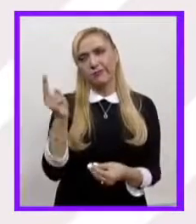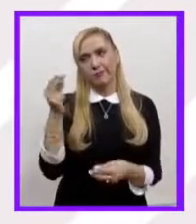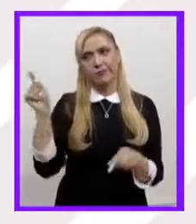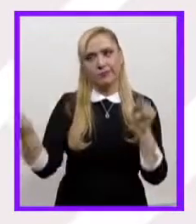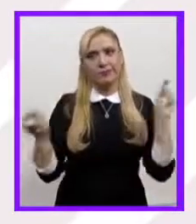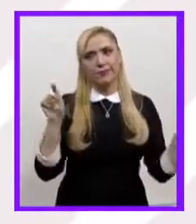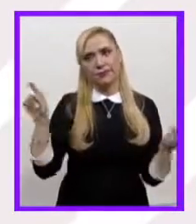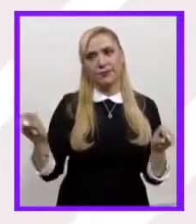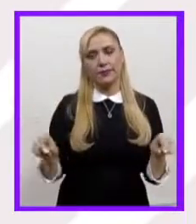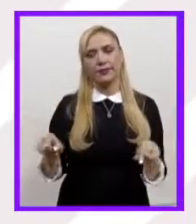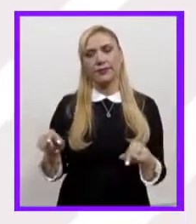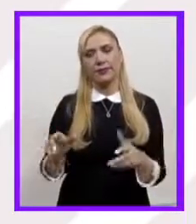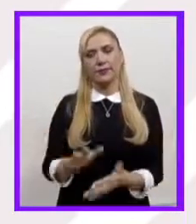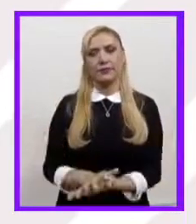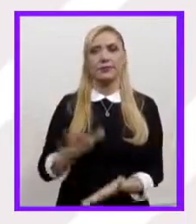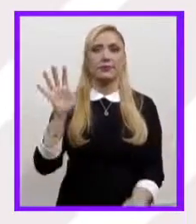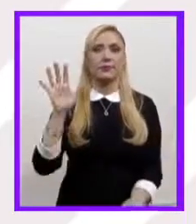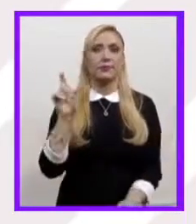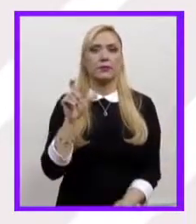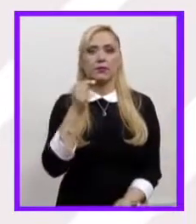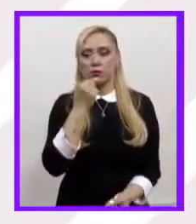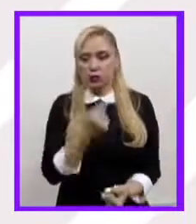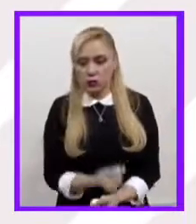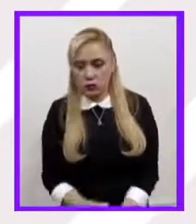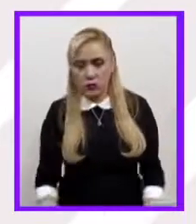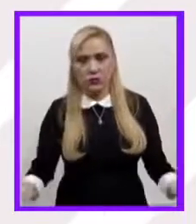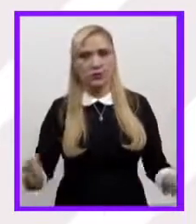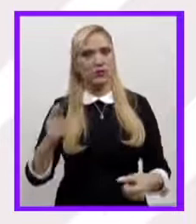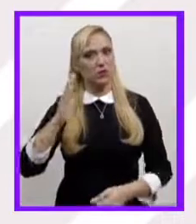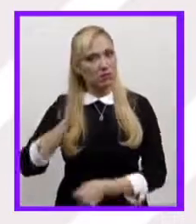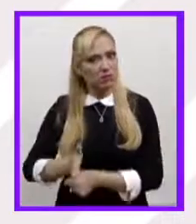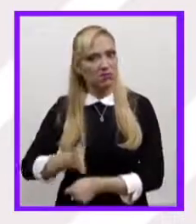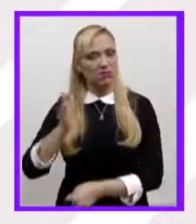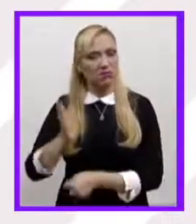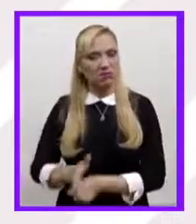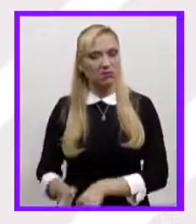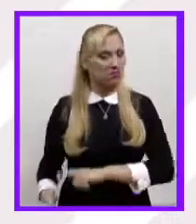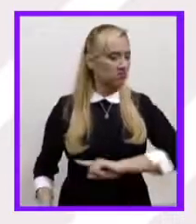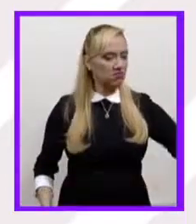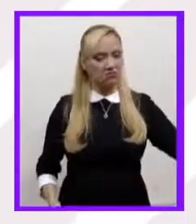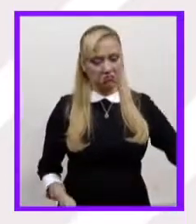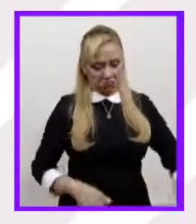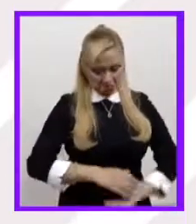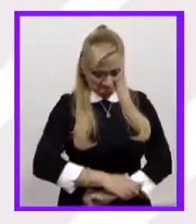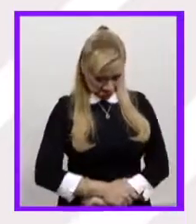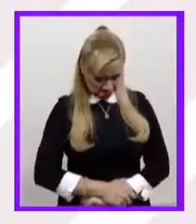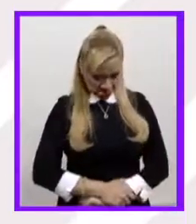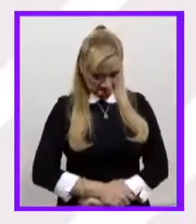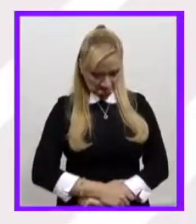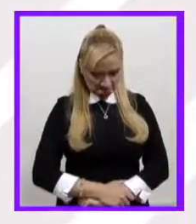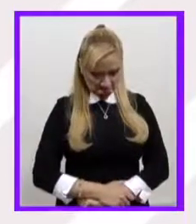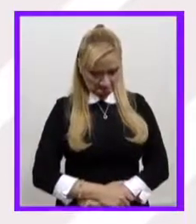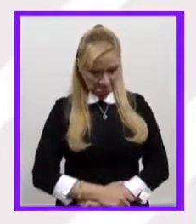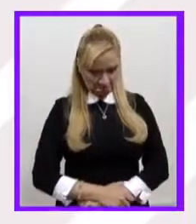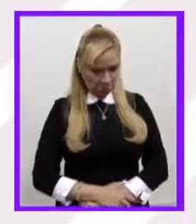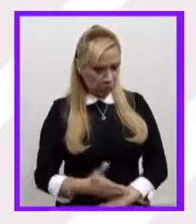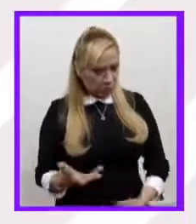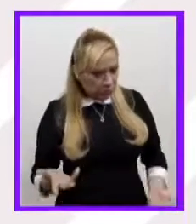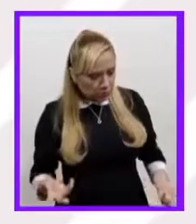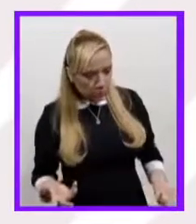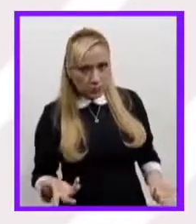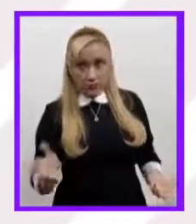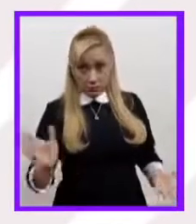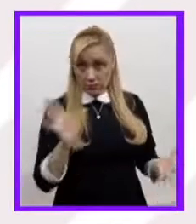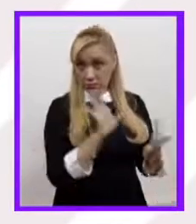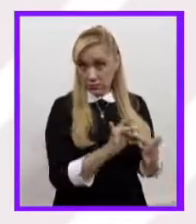casi siempre, y sobre todo cuando son menores de edad, tendemos a castigar y a aislar. Cuando hemos dicho que tenemos que ver qué hay en la